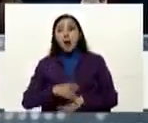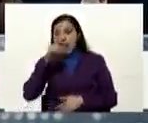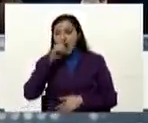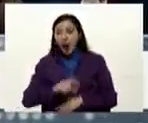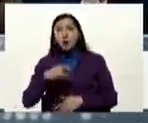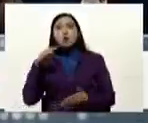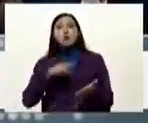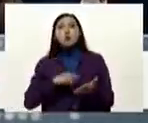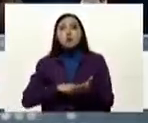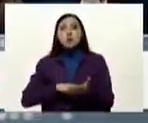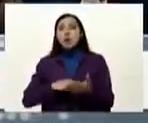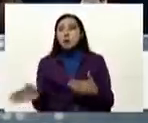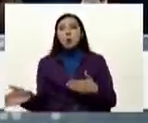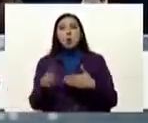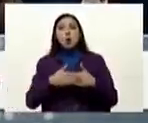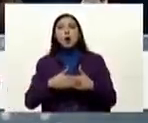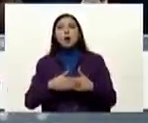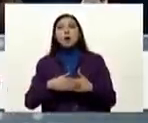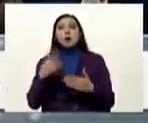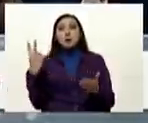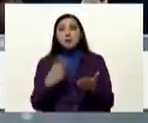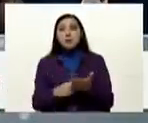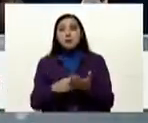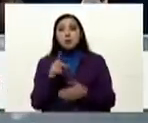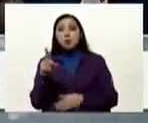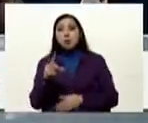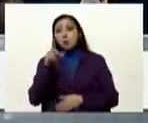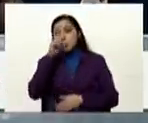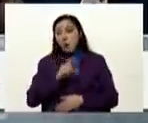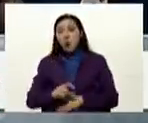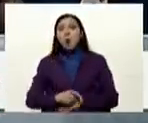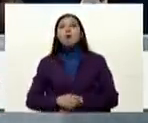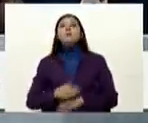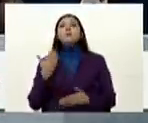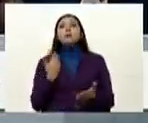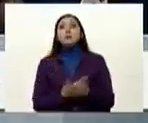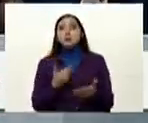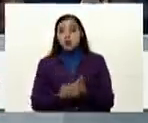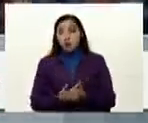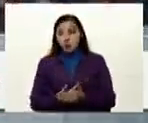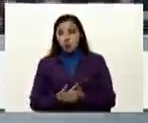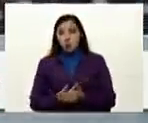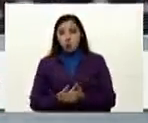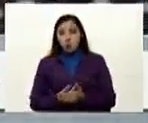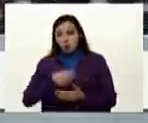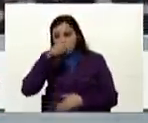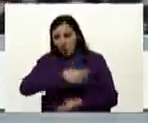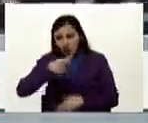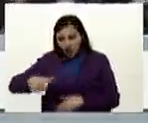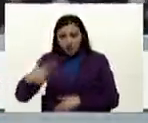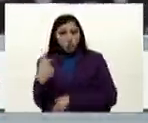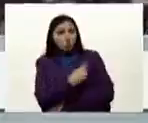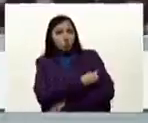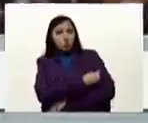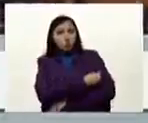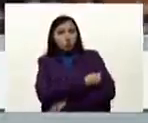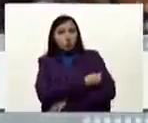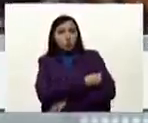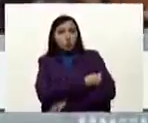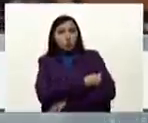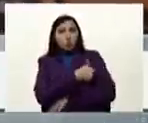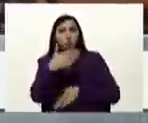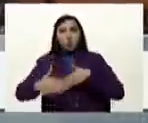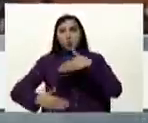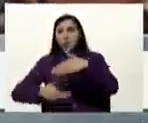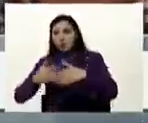Carabobo 2021. Vamos a ver estos testimonios de la gente que se ha ido vacunando paso a